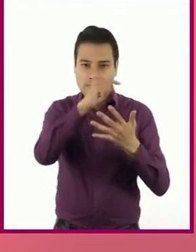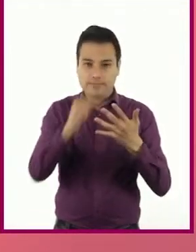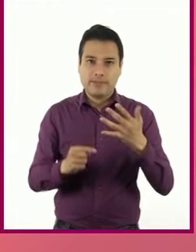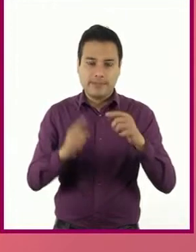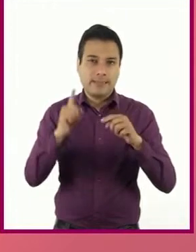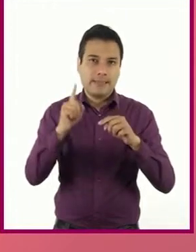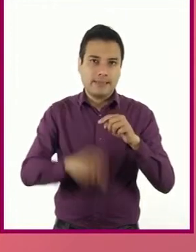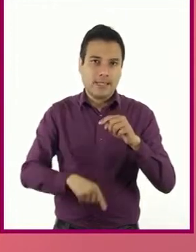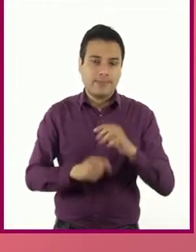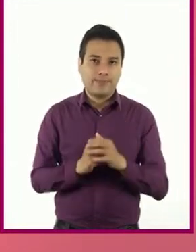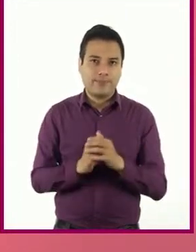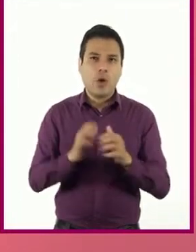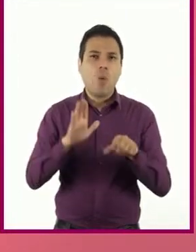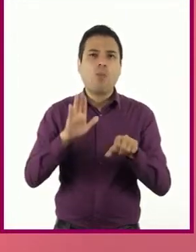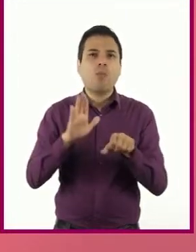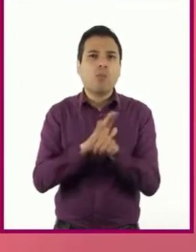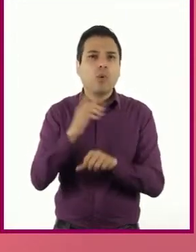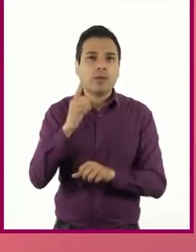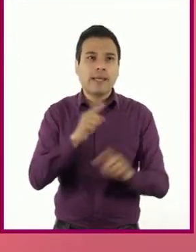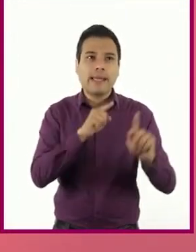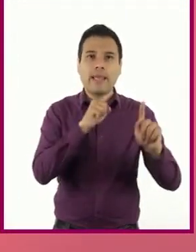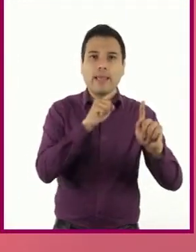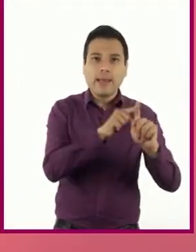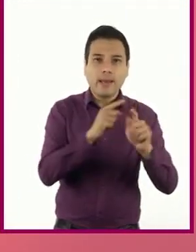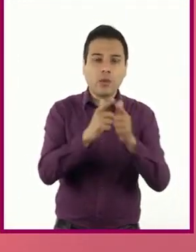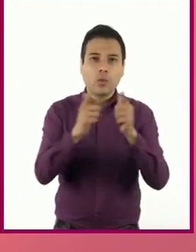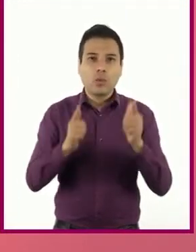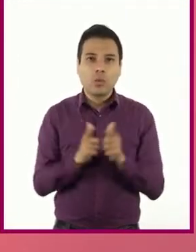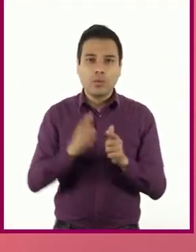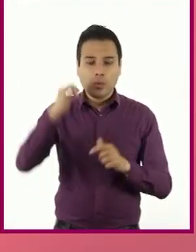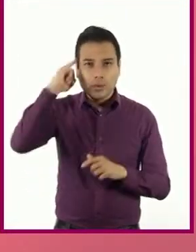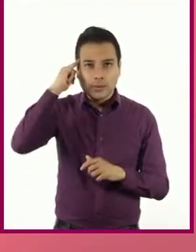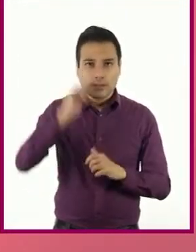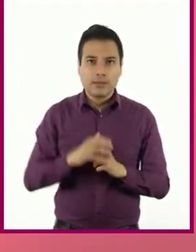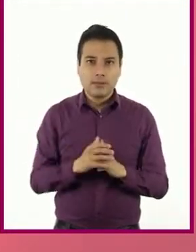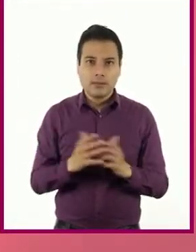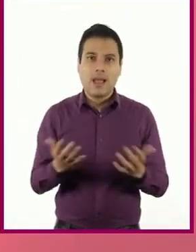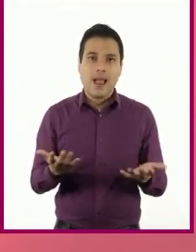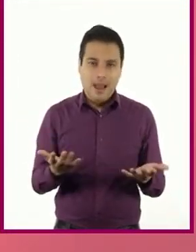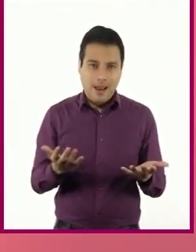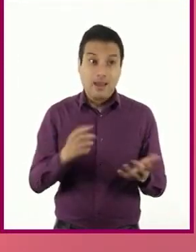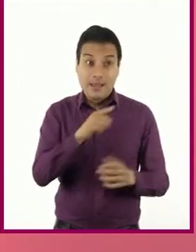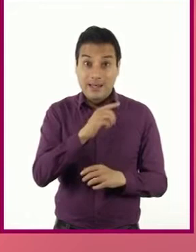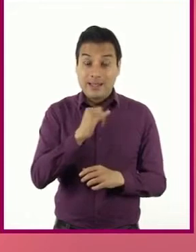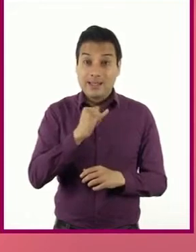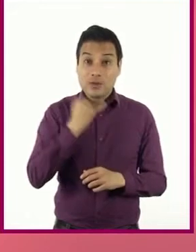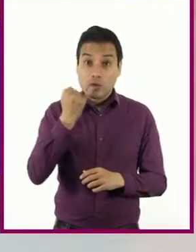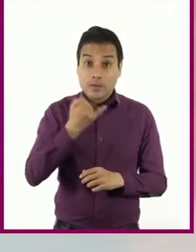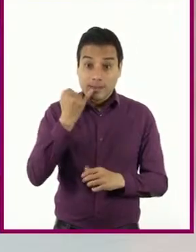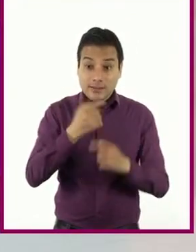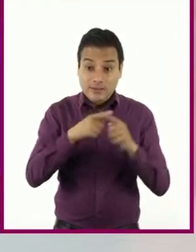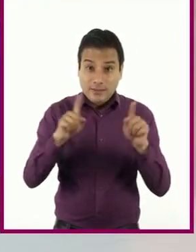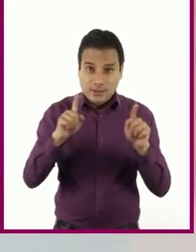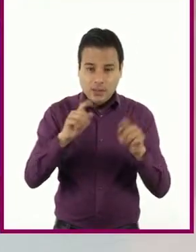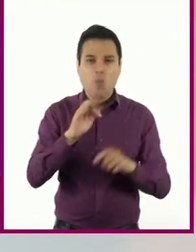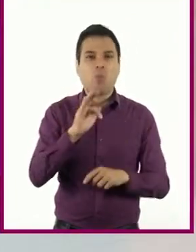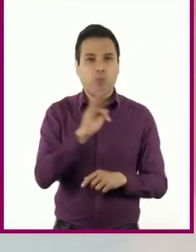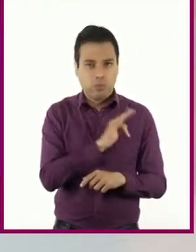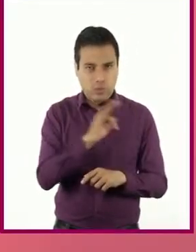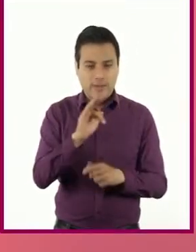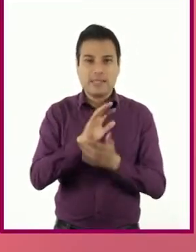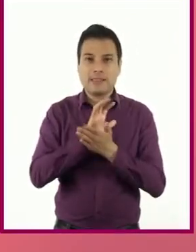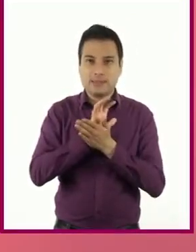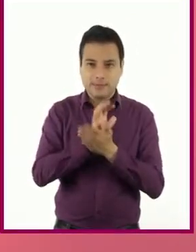supuesta o real a cierto grupo. Por ende, el lenguaje puede ser discriminatorio o se puede utilizar para discriminar de varias